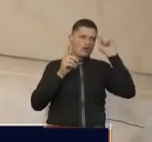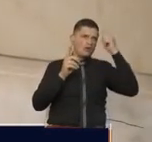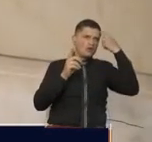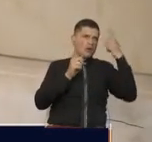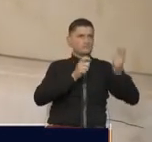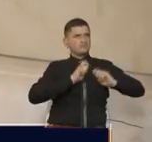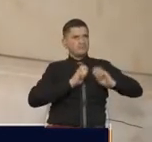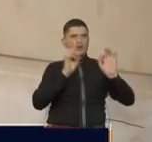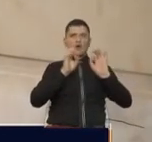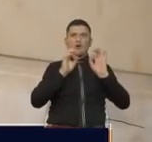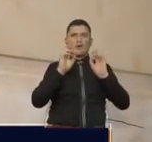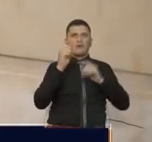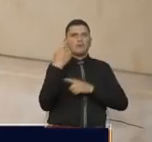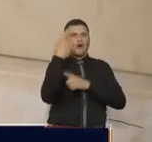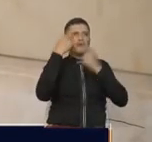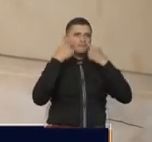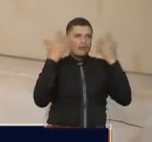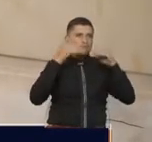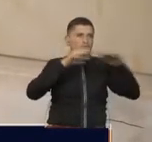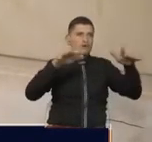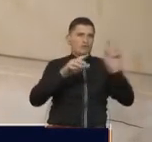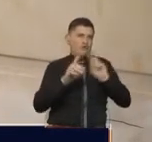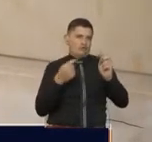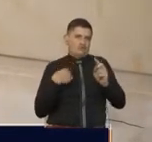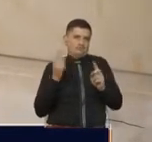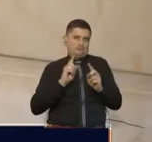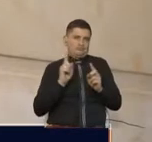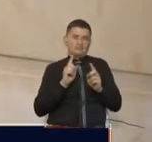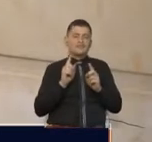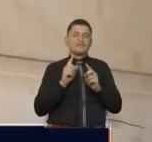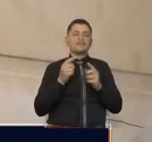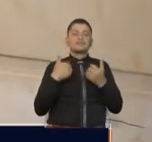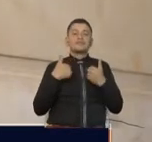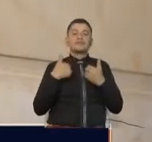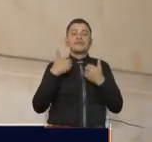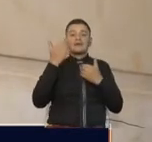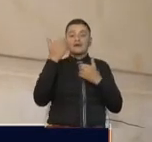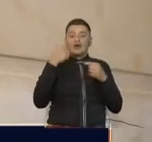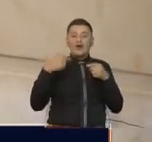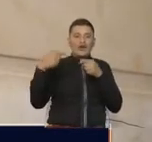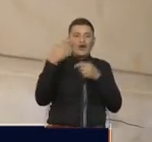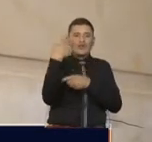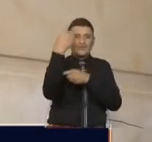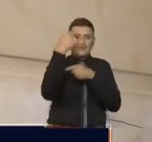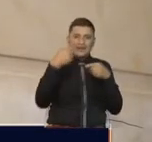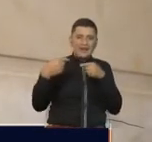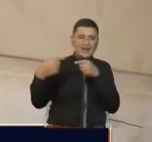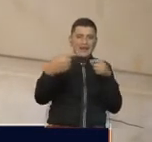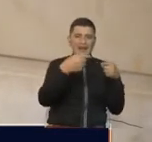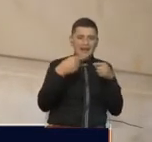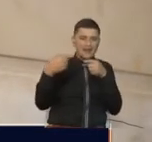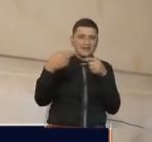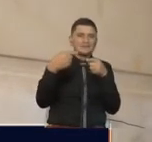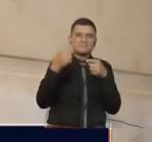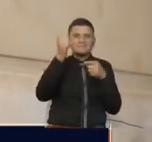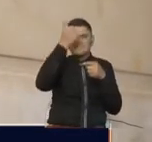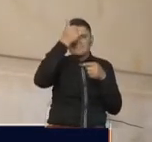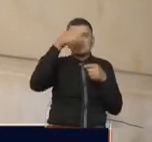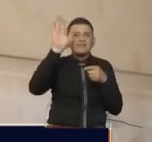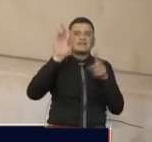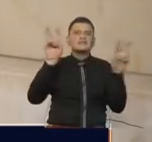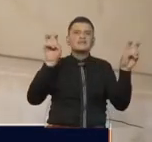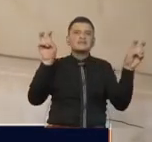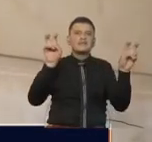tendencia política. Y que creo que si bien el espíritu de los debates de control político es en